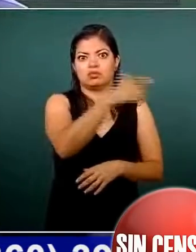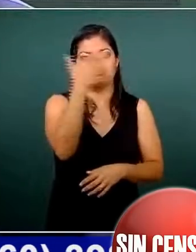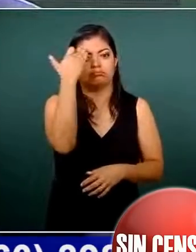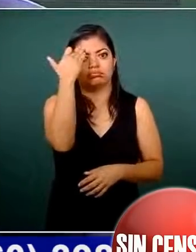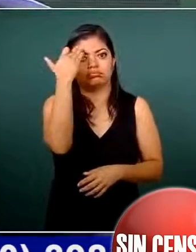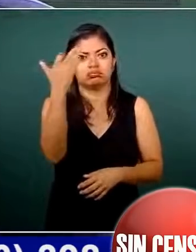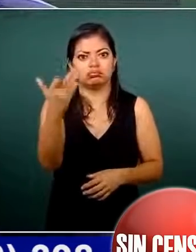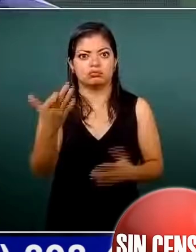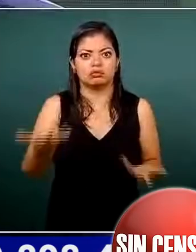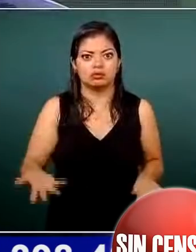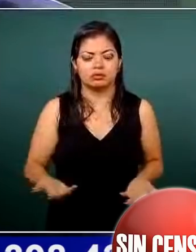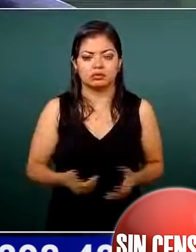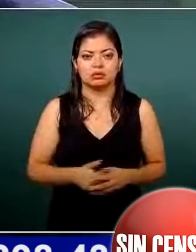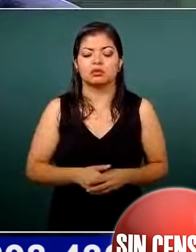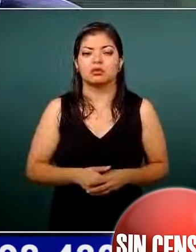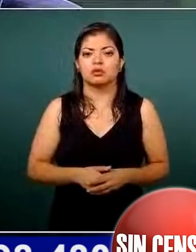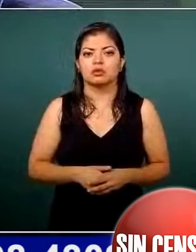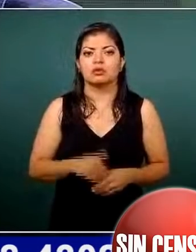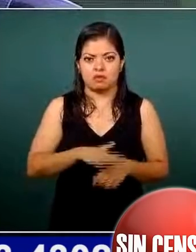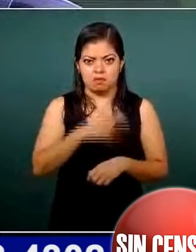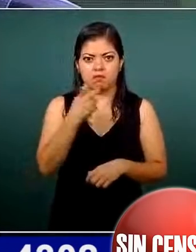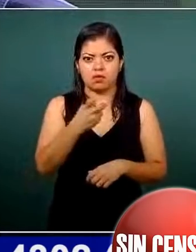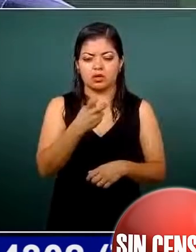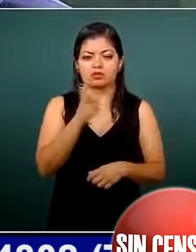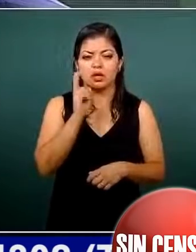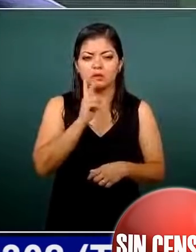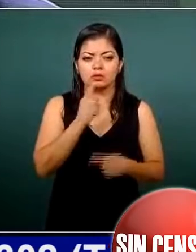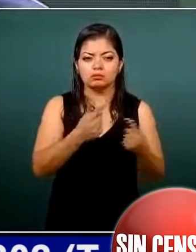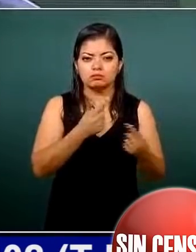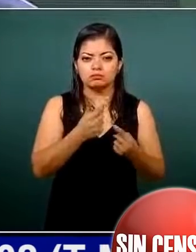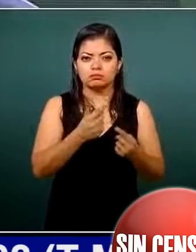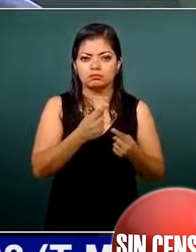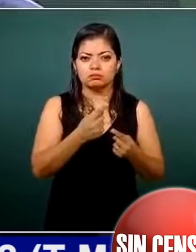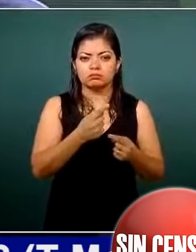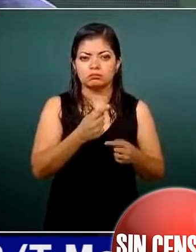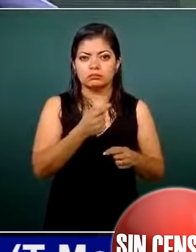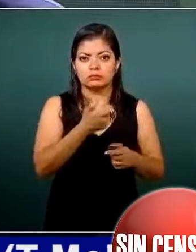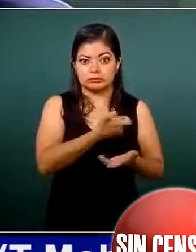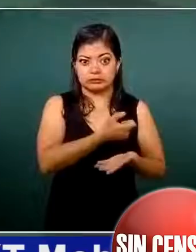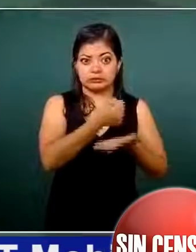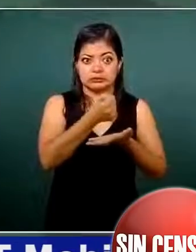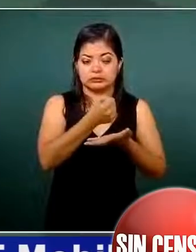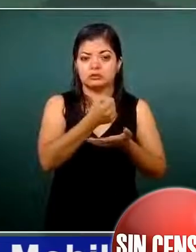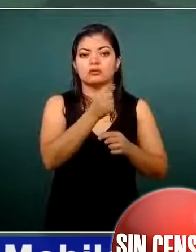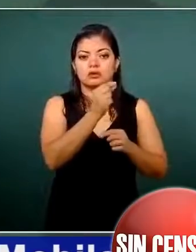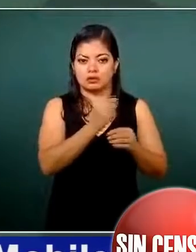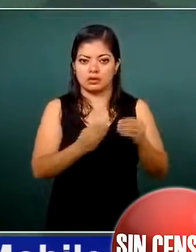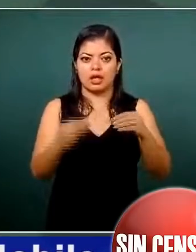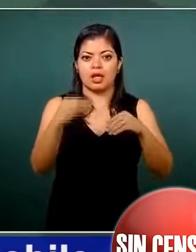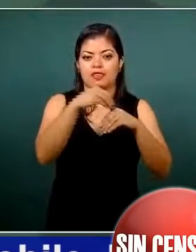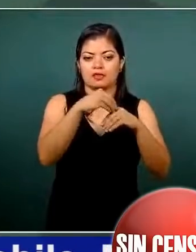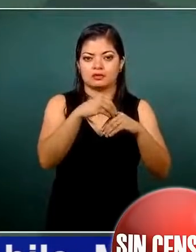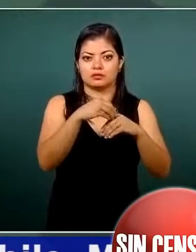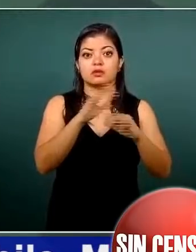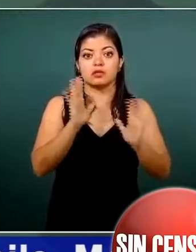Entonces se aprobó un presupuesto adicional para terminar el tren, que ya